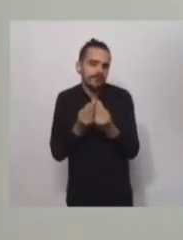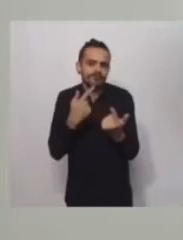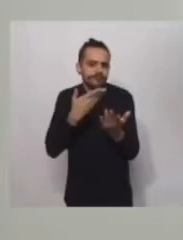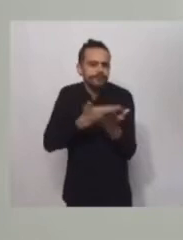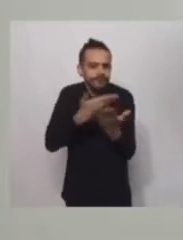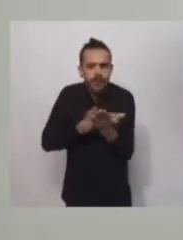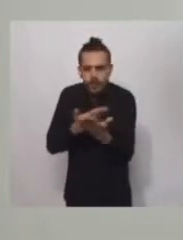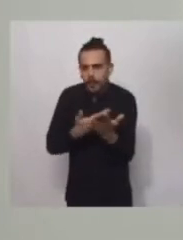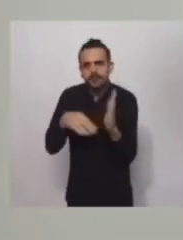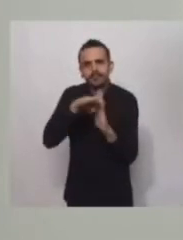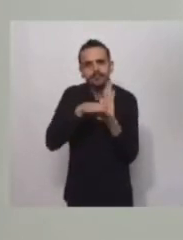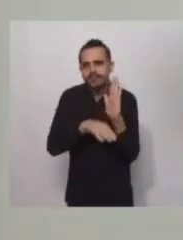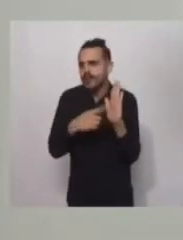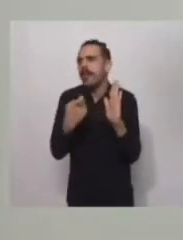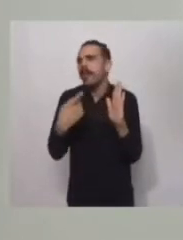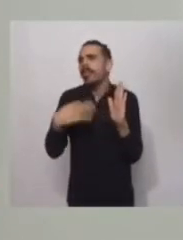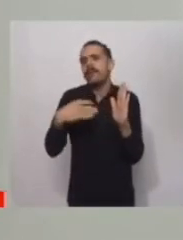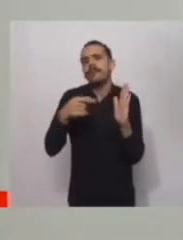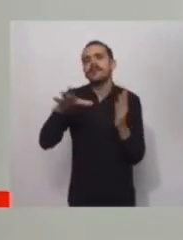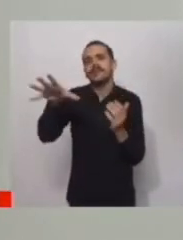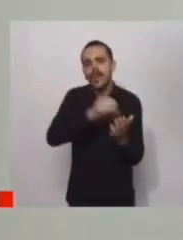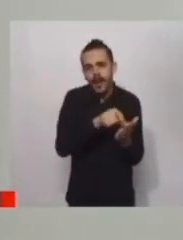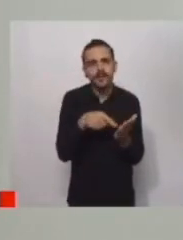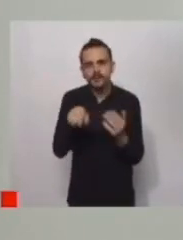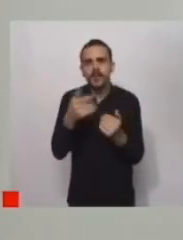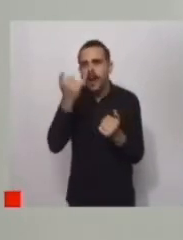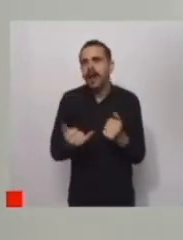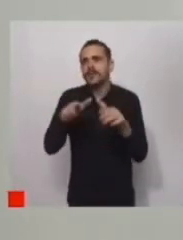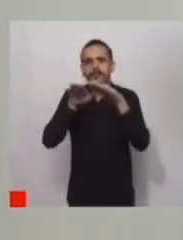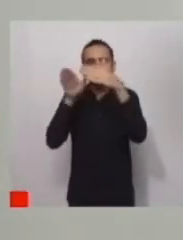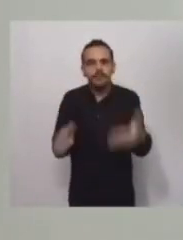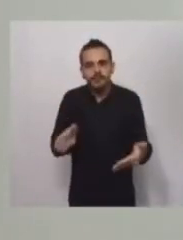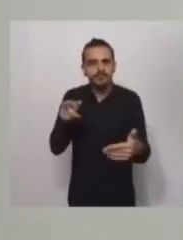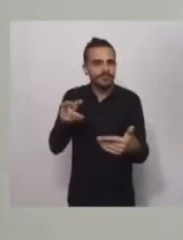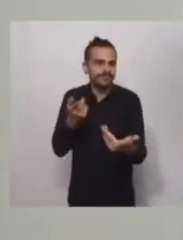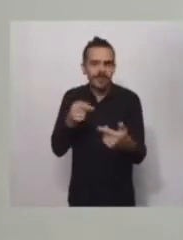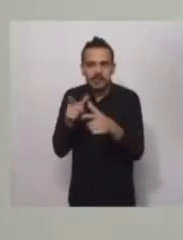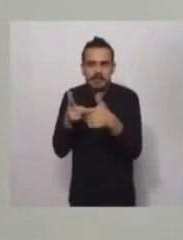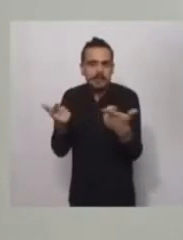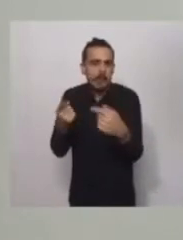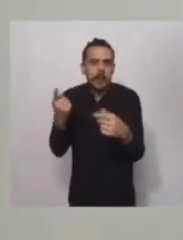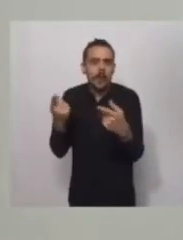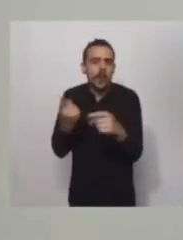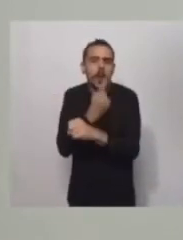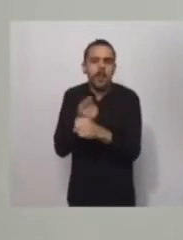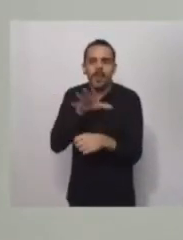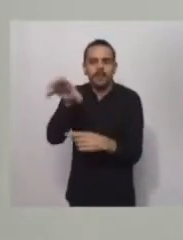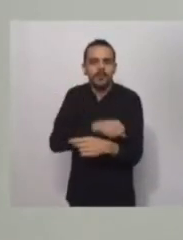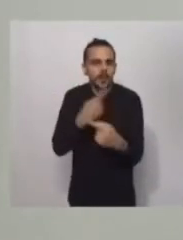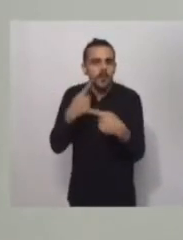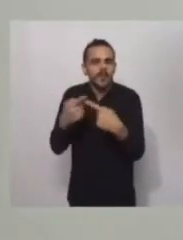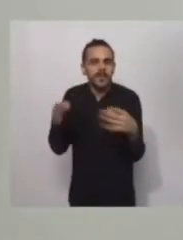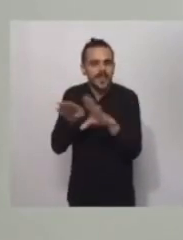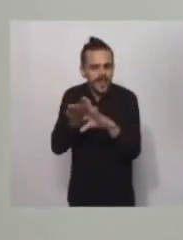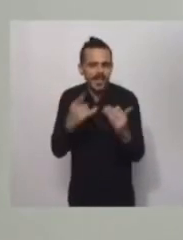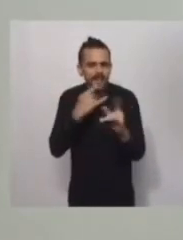datos cargados y claro, si ya lo pueda finalizar después. Para los nuevos recién en diciembre. ¿Para No. qué? Para los nuevos, digamos, que